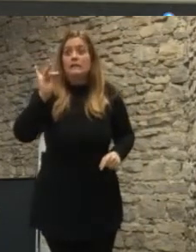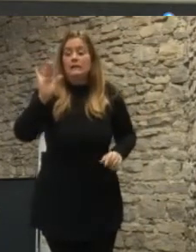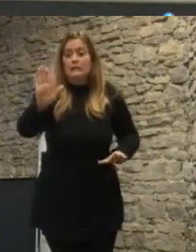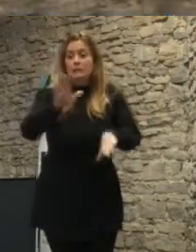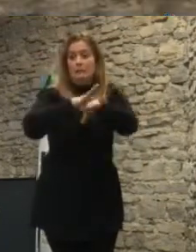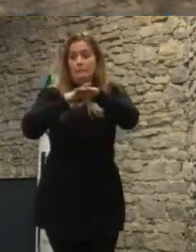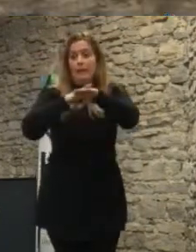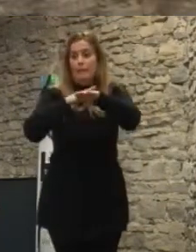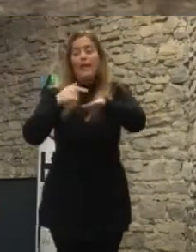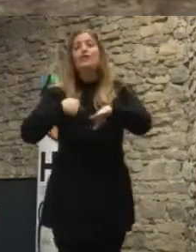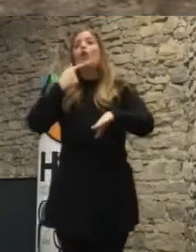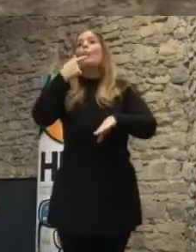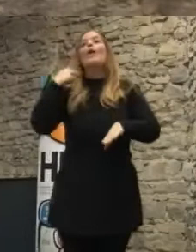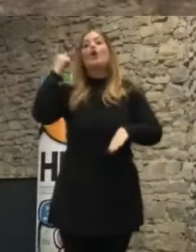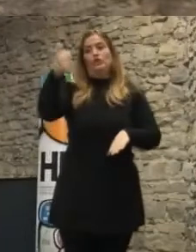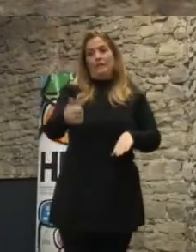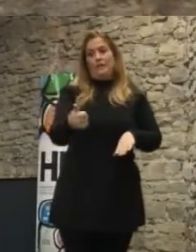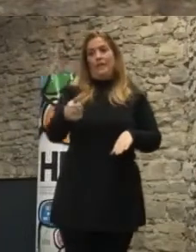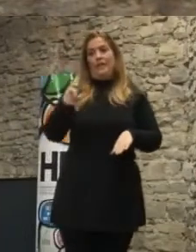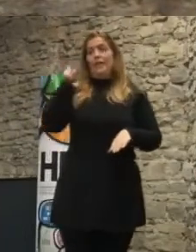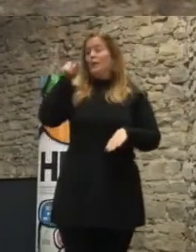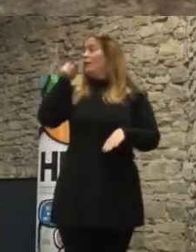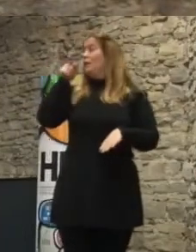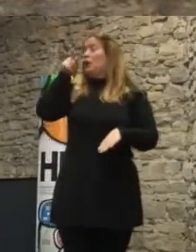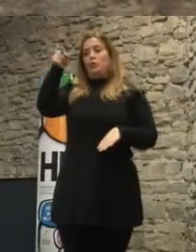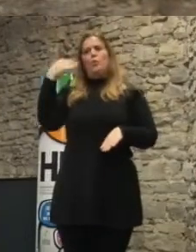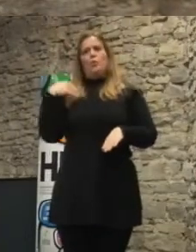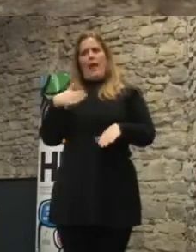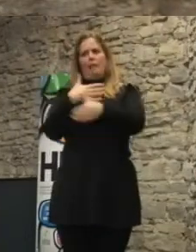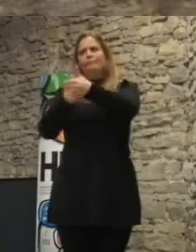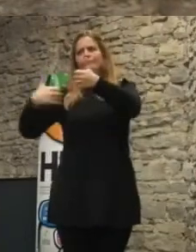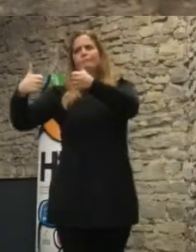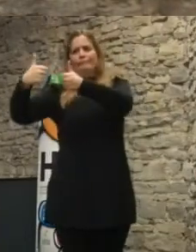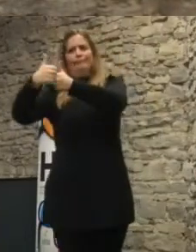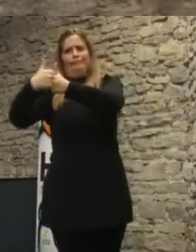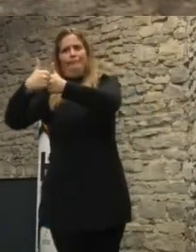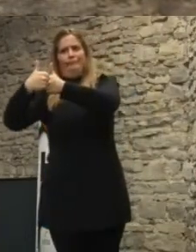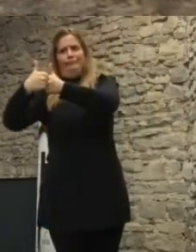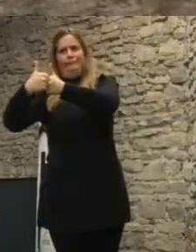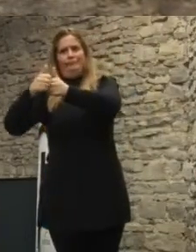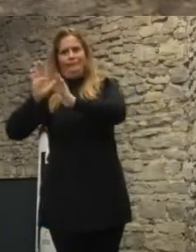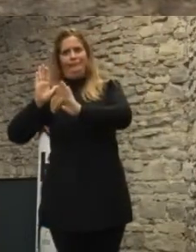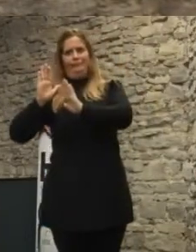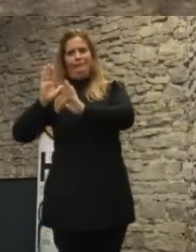bueno, tú ya estás en una posición ventajosa respecto a mucha gente.